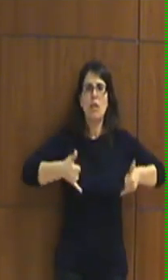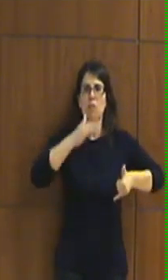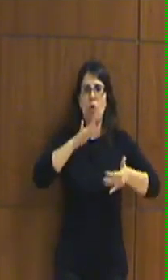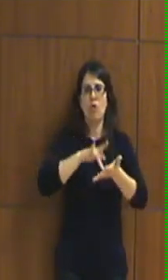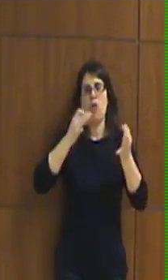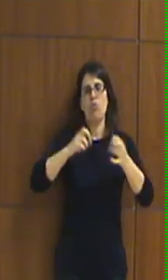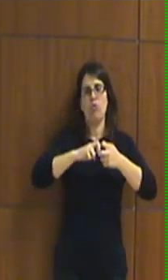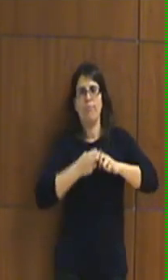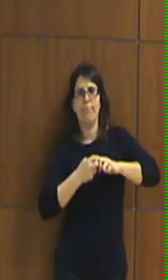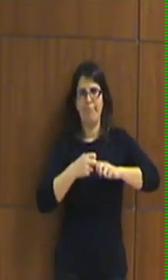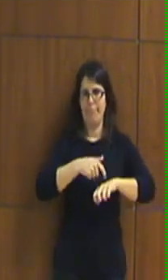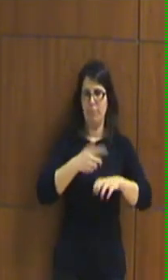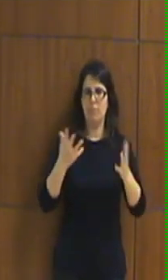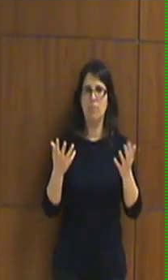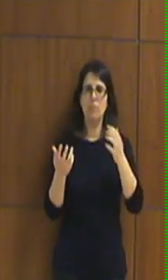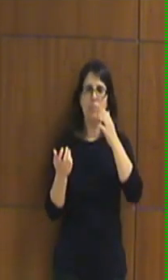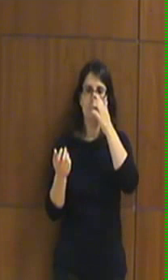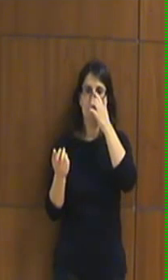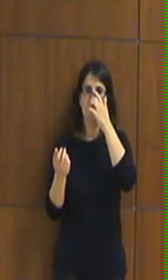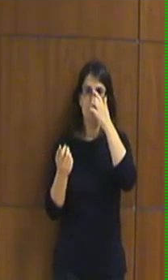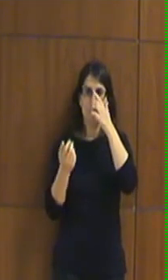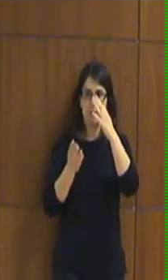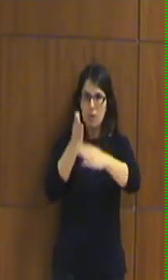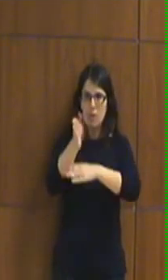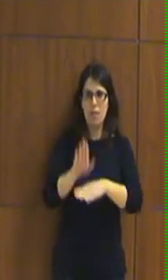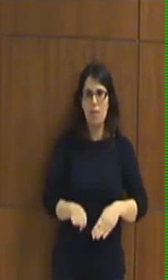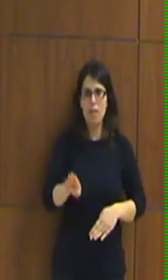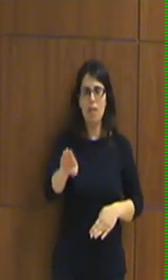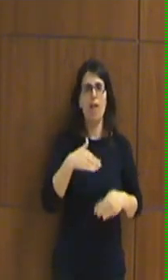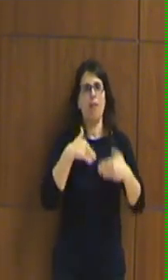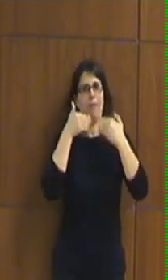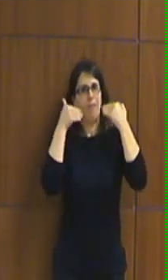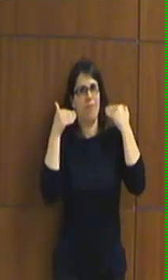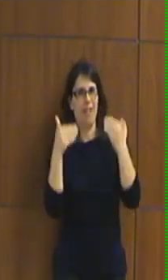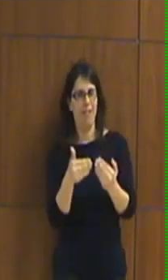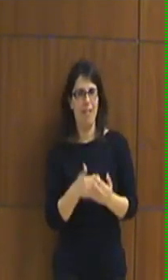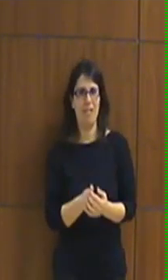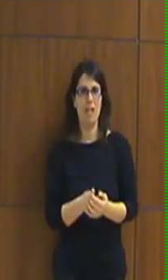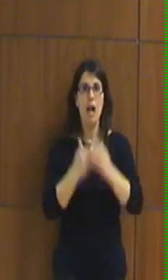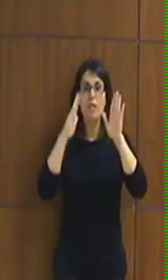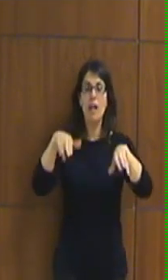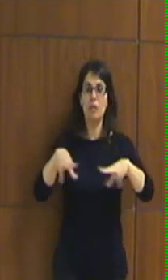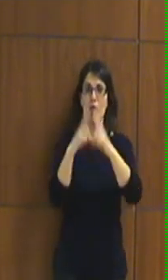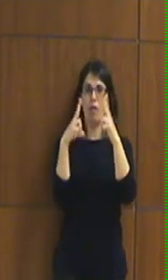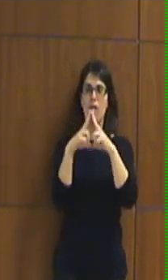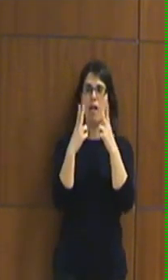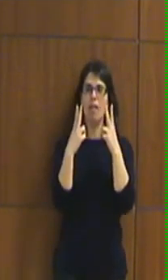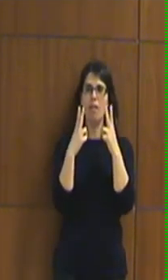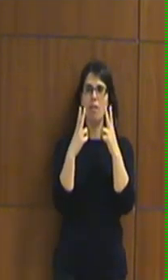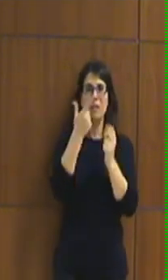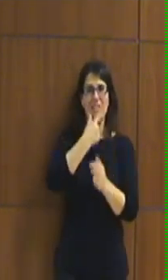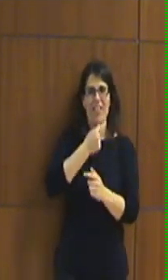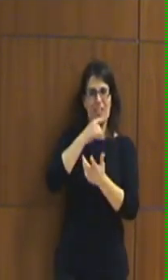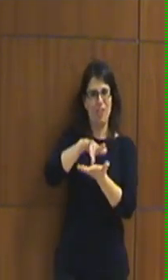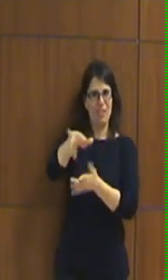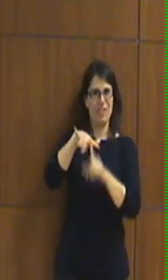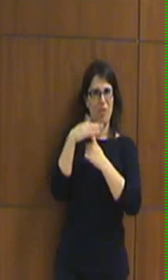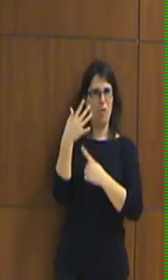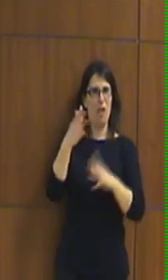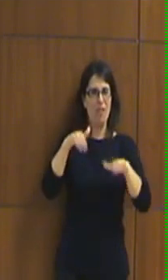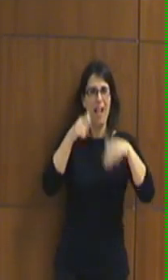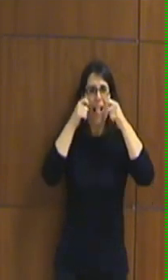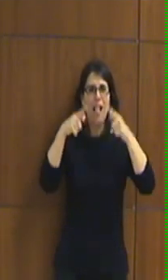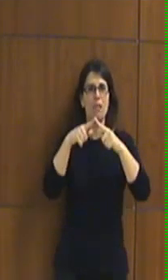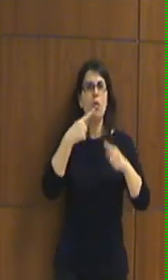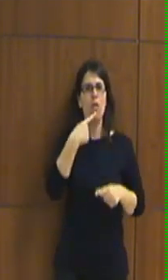y estás una semana con muletas, pues oye, agradeces, ¿no?, que haya una rampa. Entonces, como la sociedad es más fácil que haya vivido esta situación, pues lo